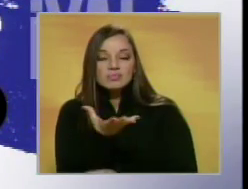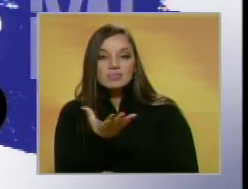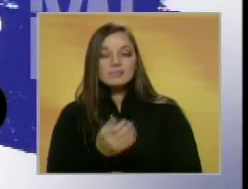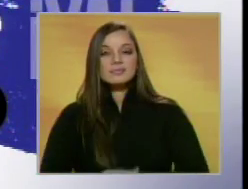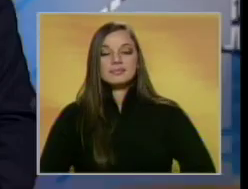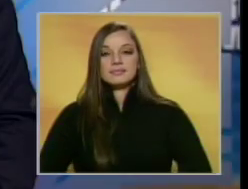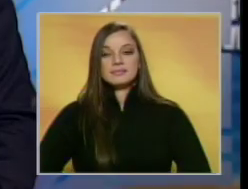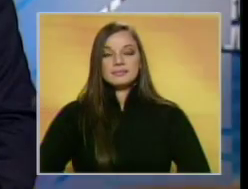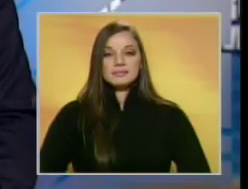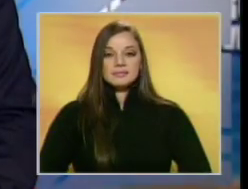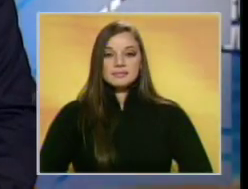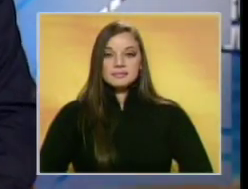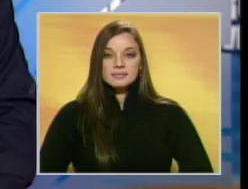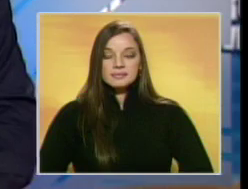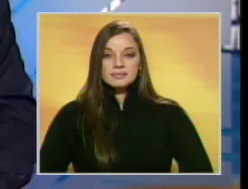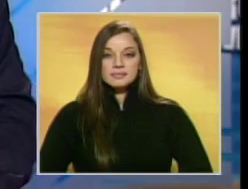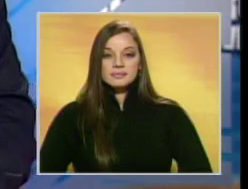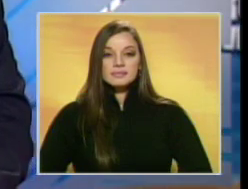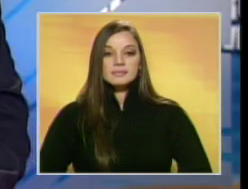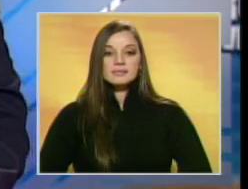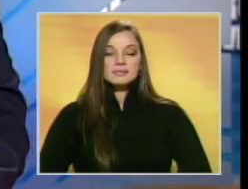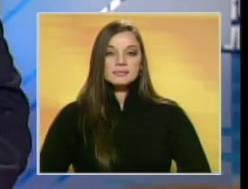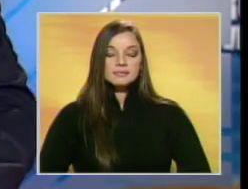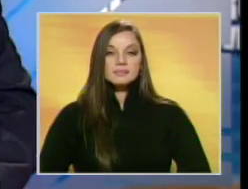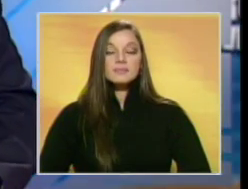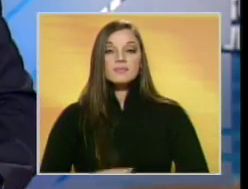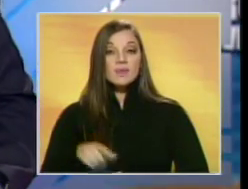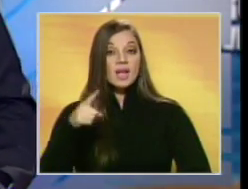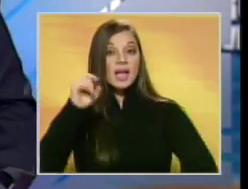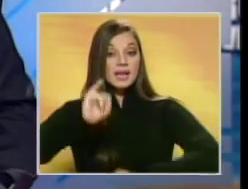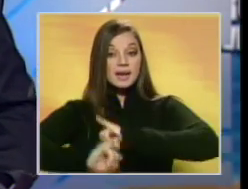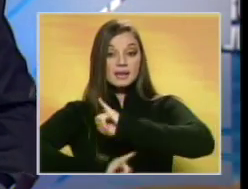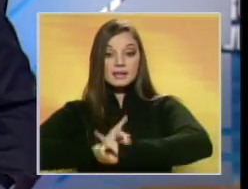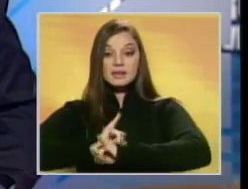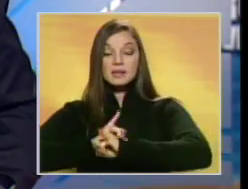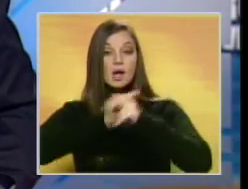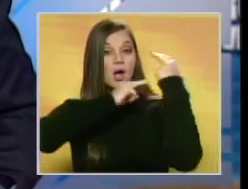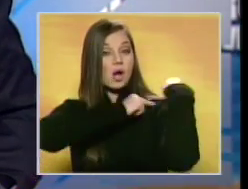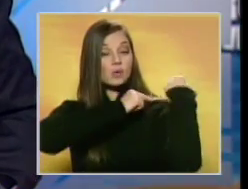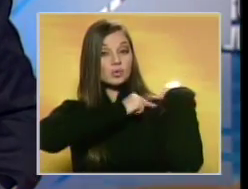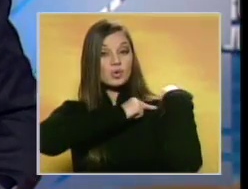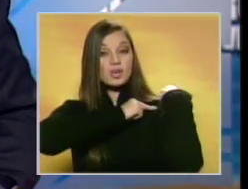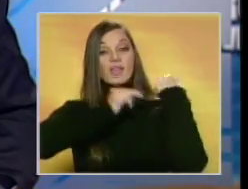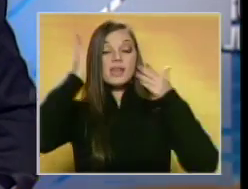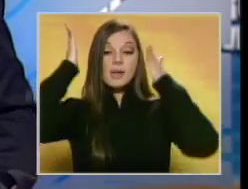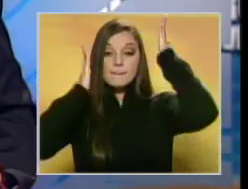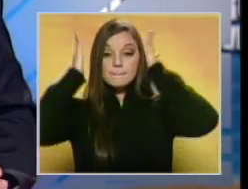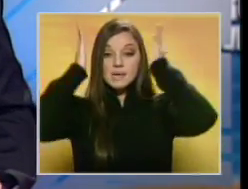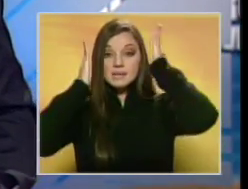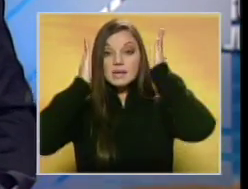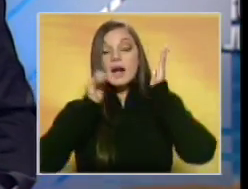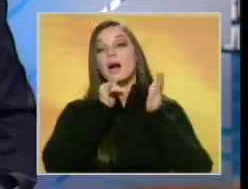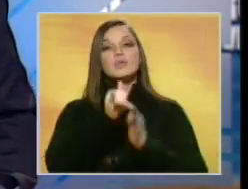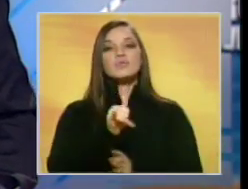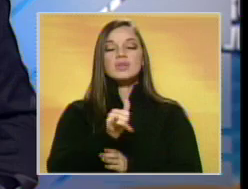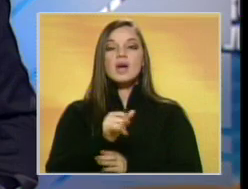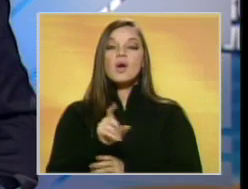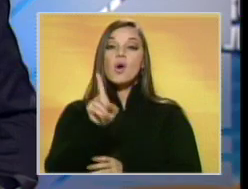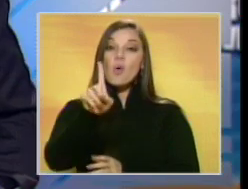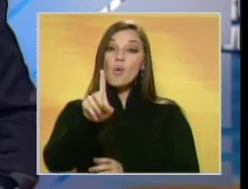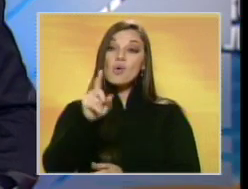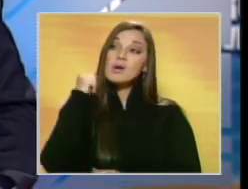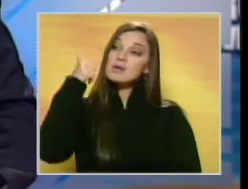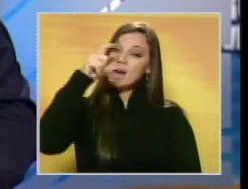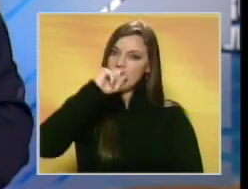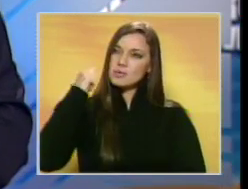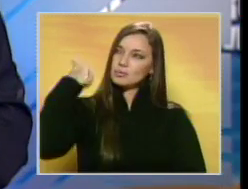ya. Amigos, en otro plano, en el internacional, autoridades malasias anunciaron que a un año de la desaparición del